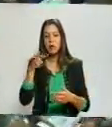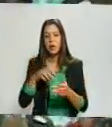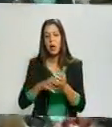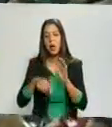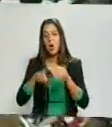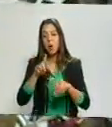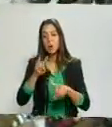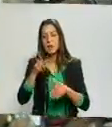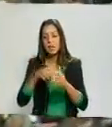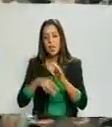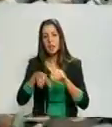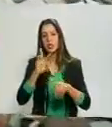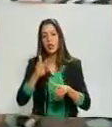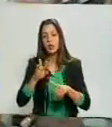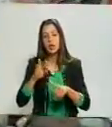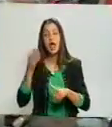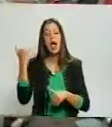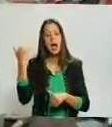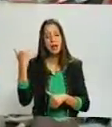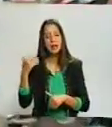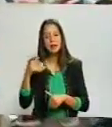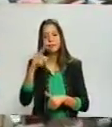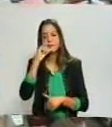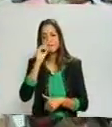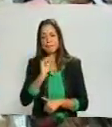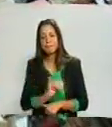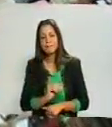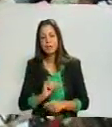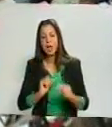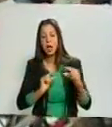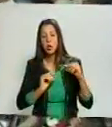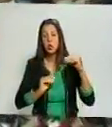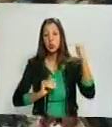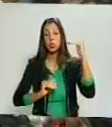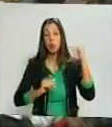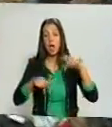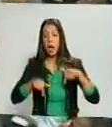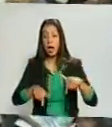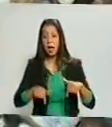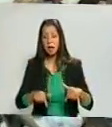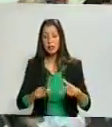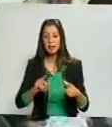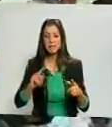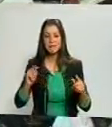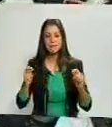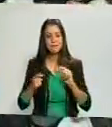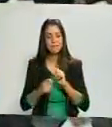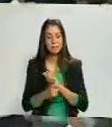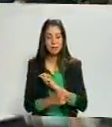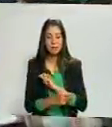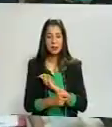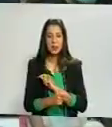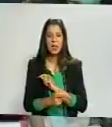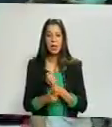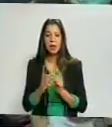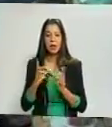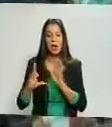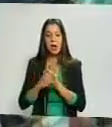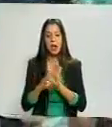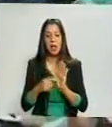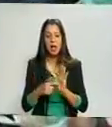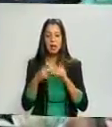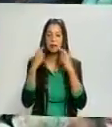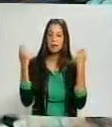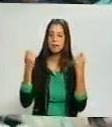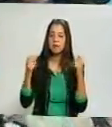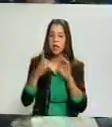son sumamente inferiores. Es decir, hay un cambio sustantivo desde el momento en que se establece, en que se